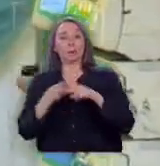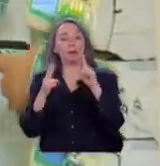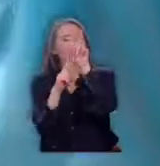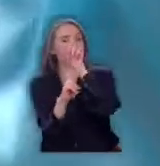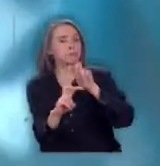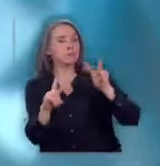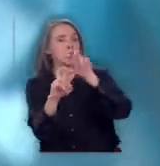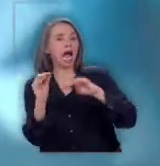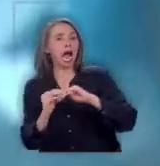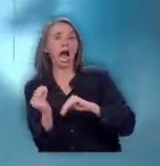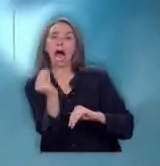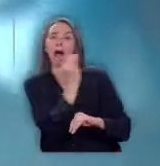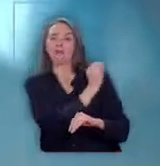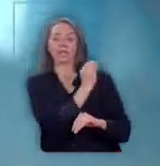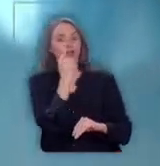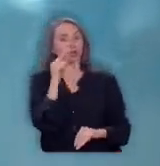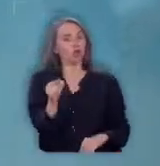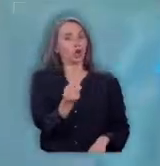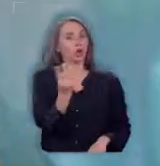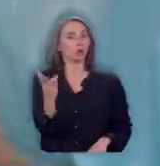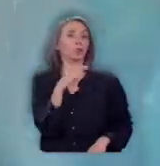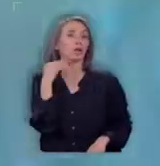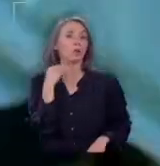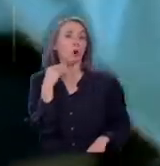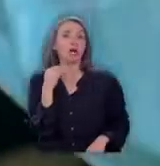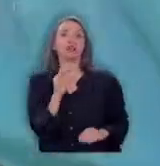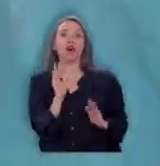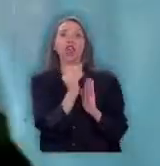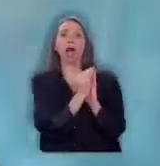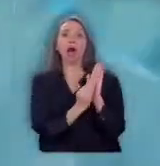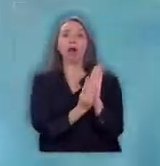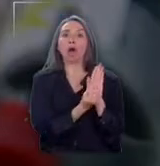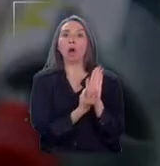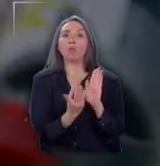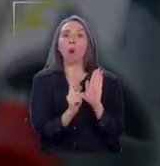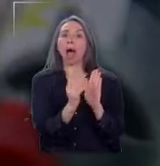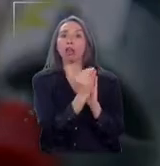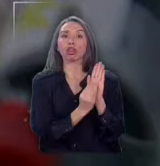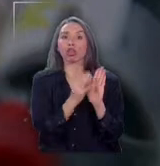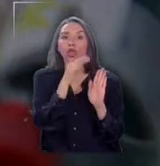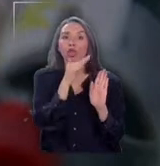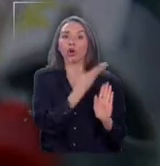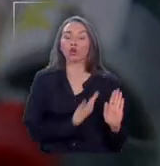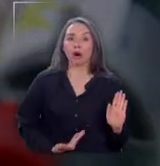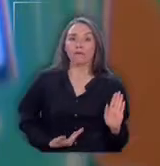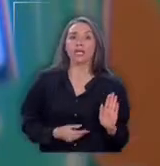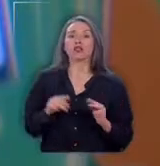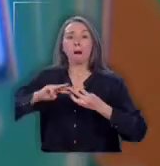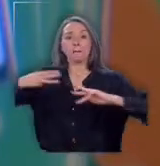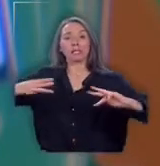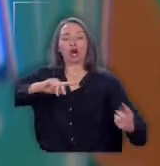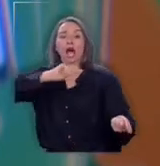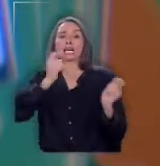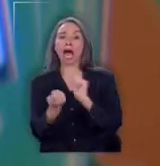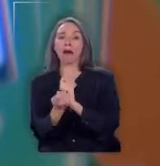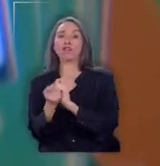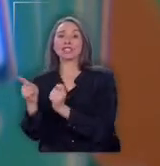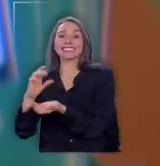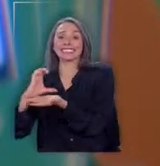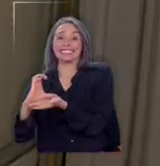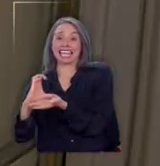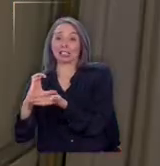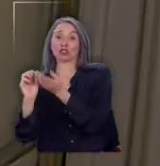estudio alertó sobre una cantidad de fallecidos no contabilizados y pese al cambio metodológico creen que aún